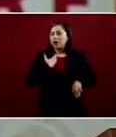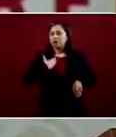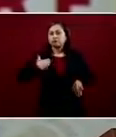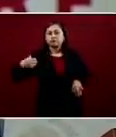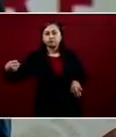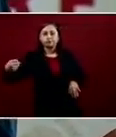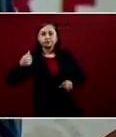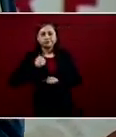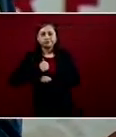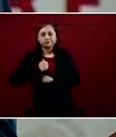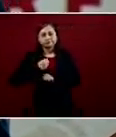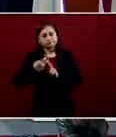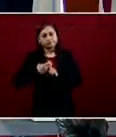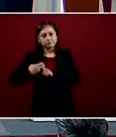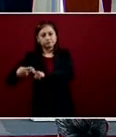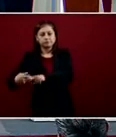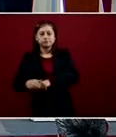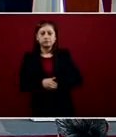él.